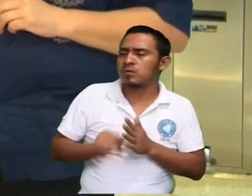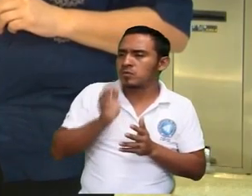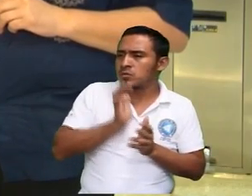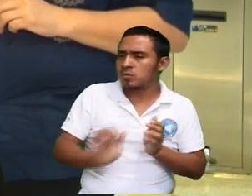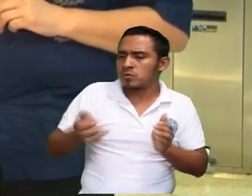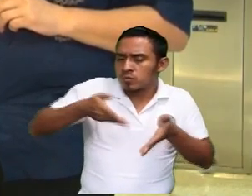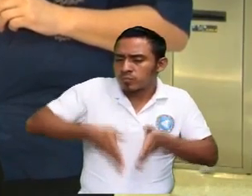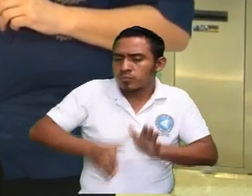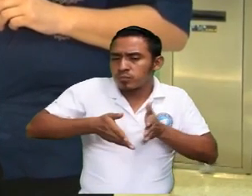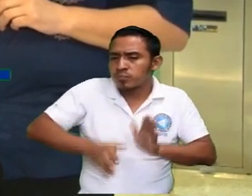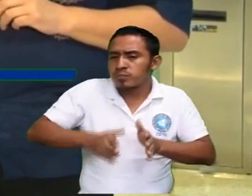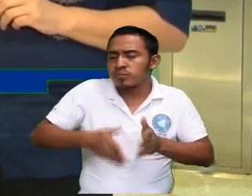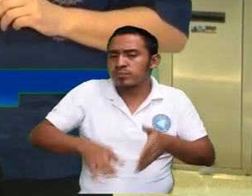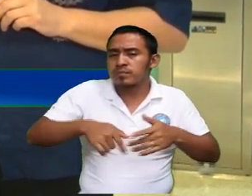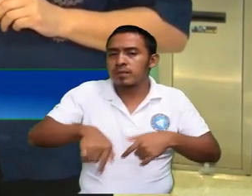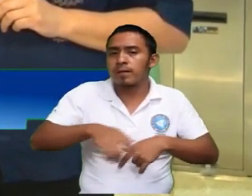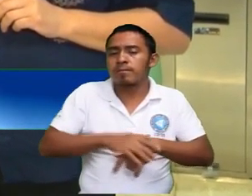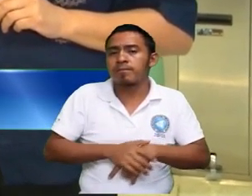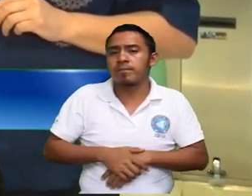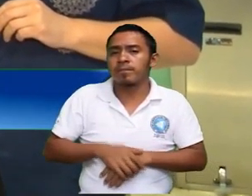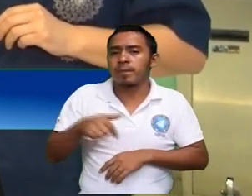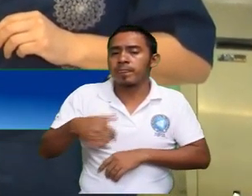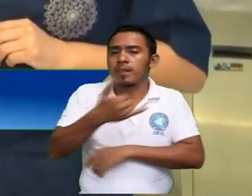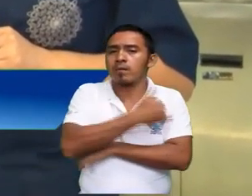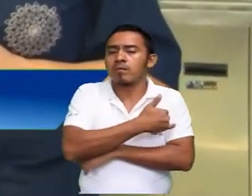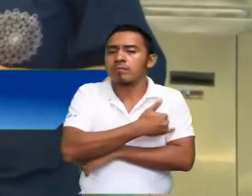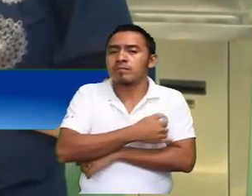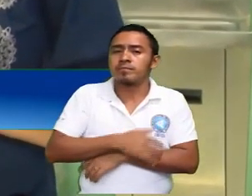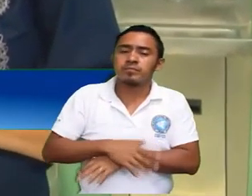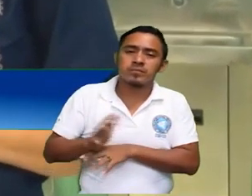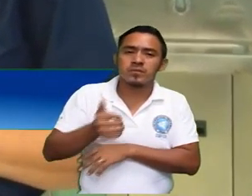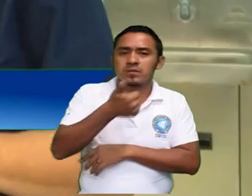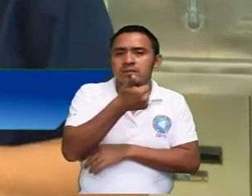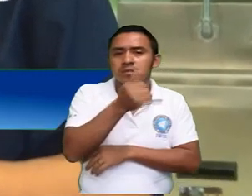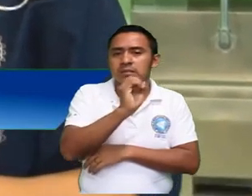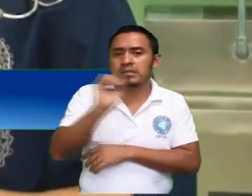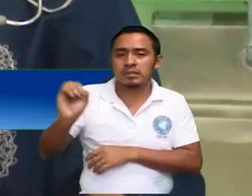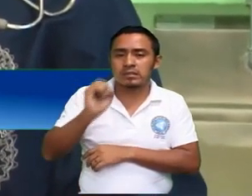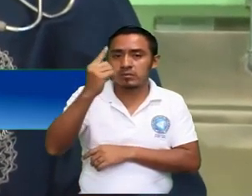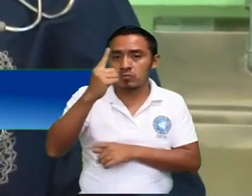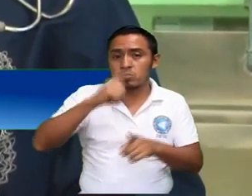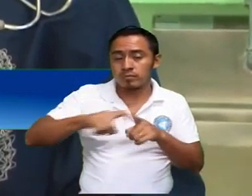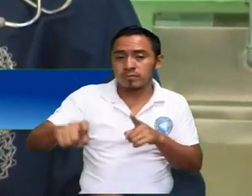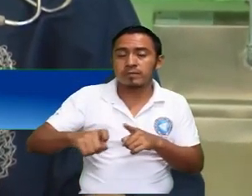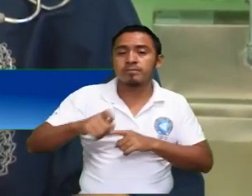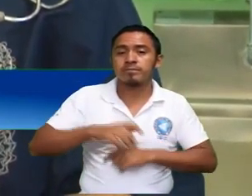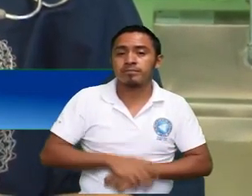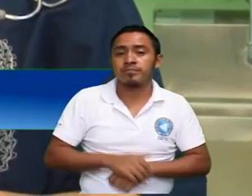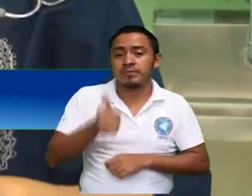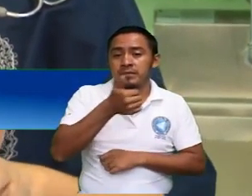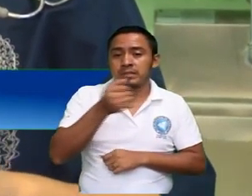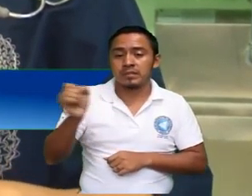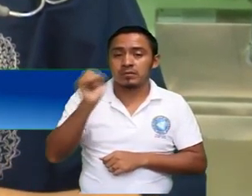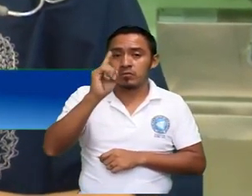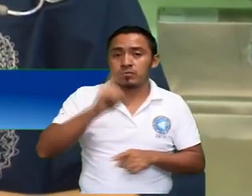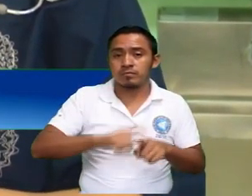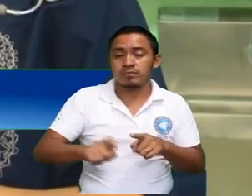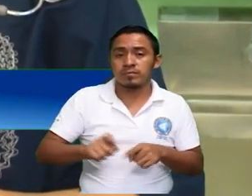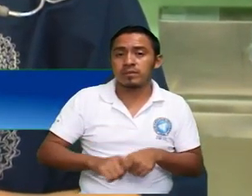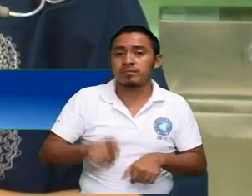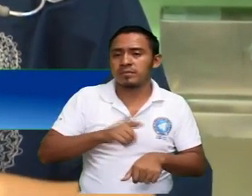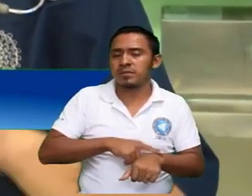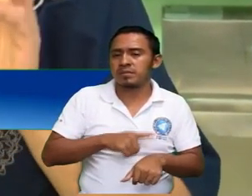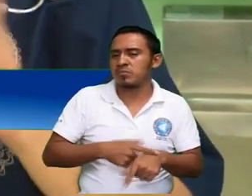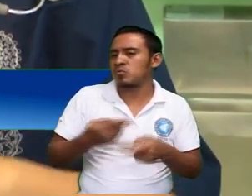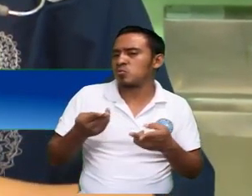doctora, alrededor? ¿Están en este hospital? 600 al mes. 600 ahorita, al mes. Sí. Ahorita en temporada